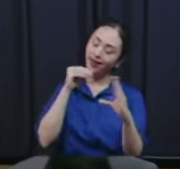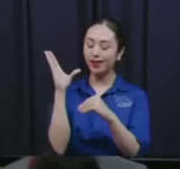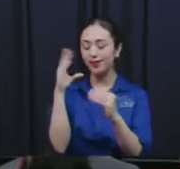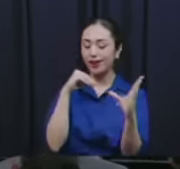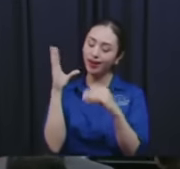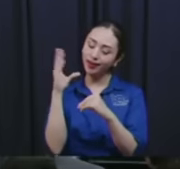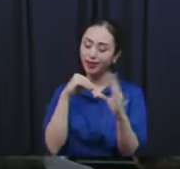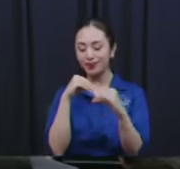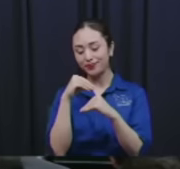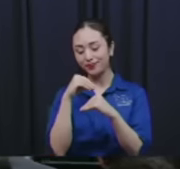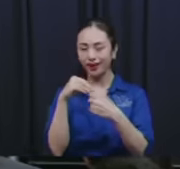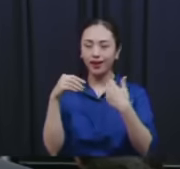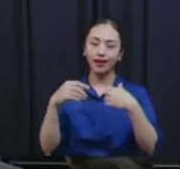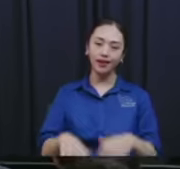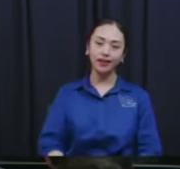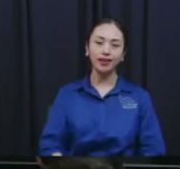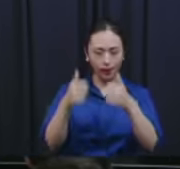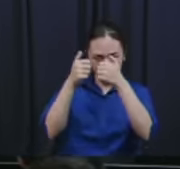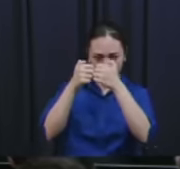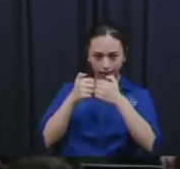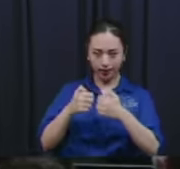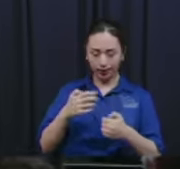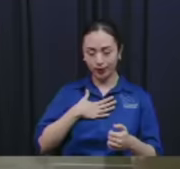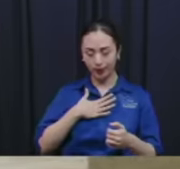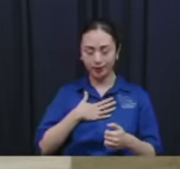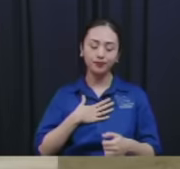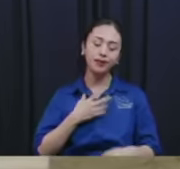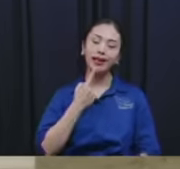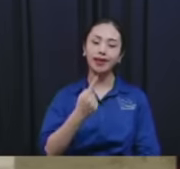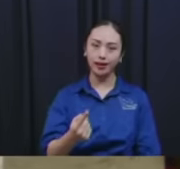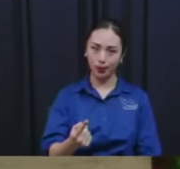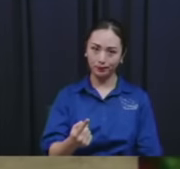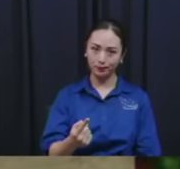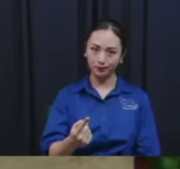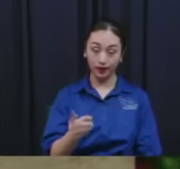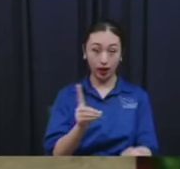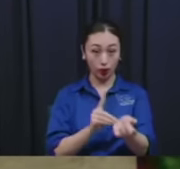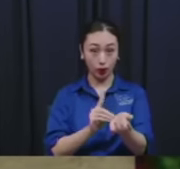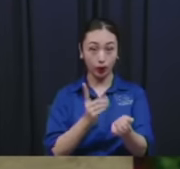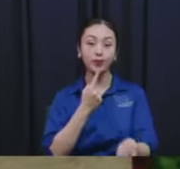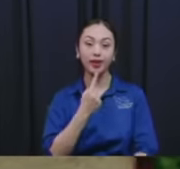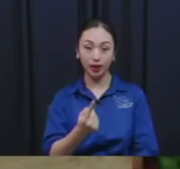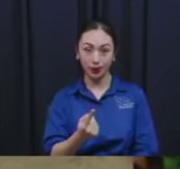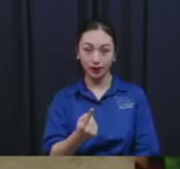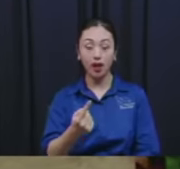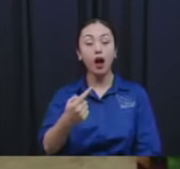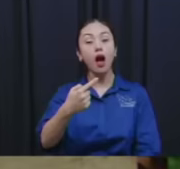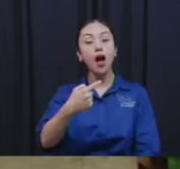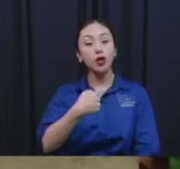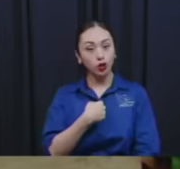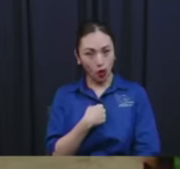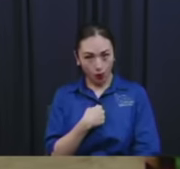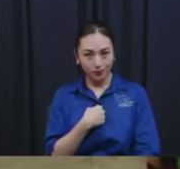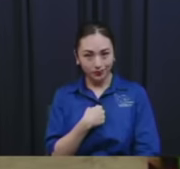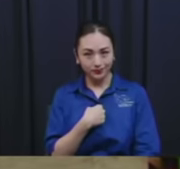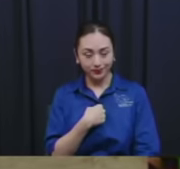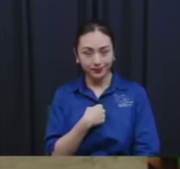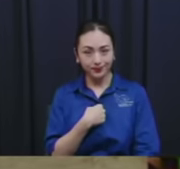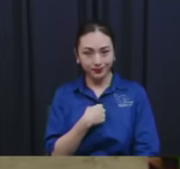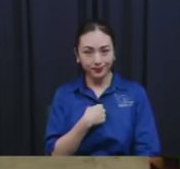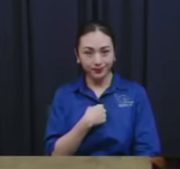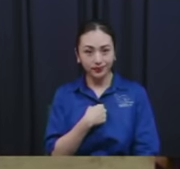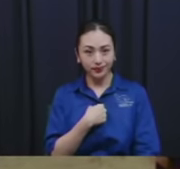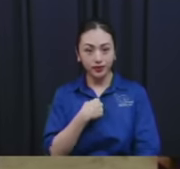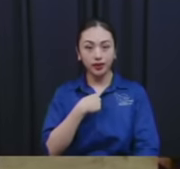exámenes me estaba diciendo ahí y me dijo él mire me dice yo eh cuando se da las